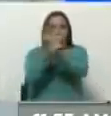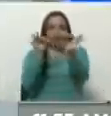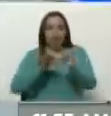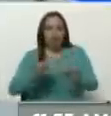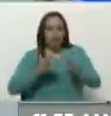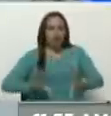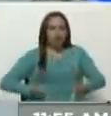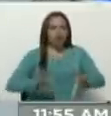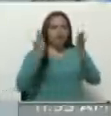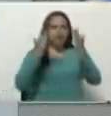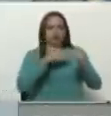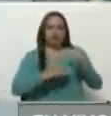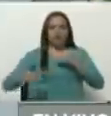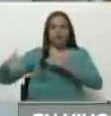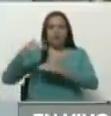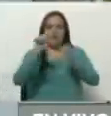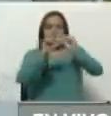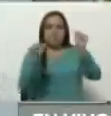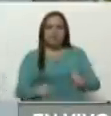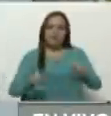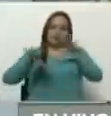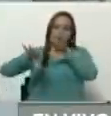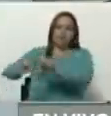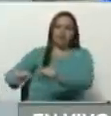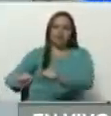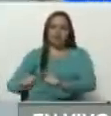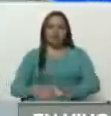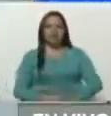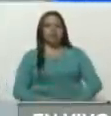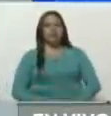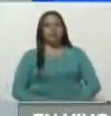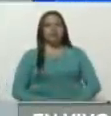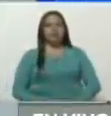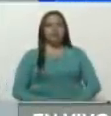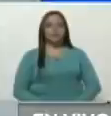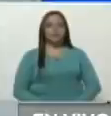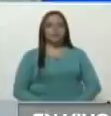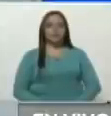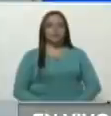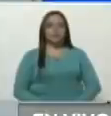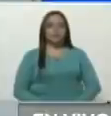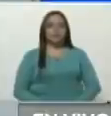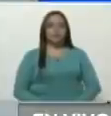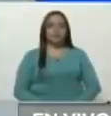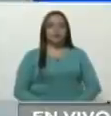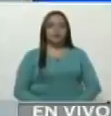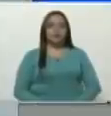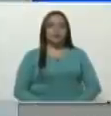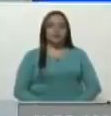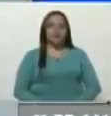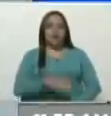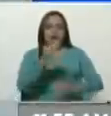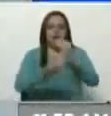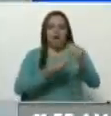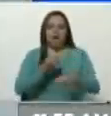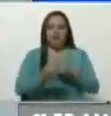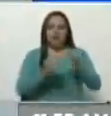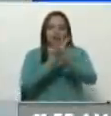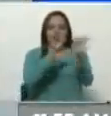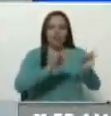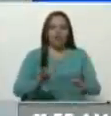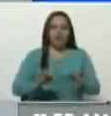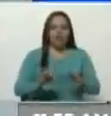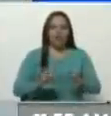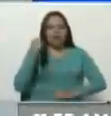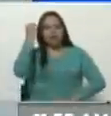alternativa para superar el sistema capitalista. Asume como fuentes creadoras los pensamientos y las obras de Simón